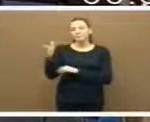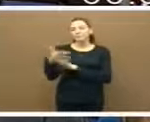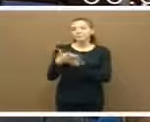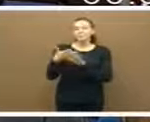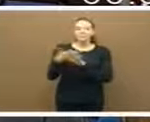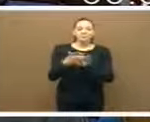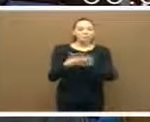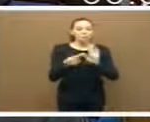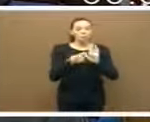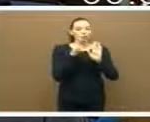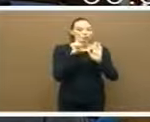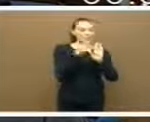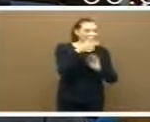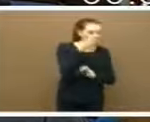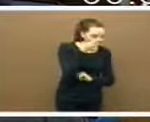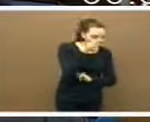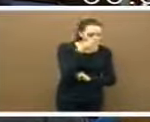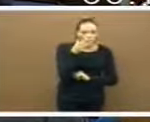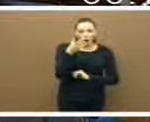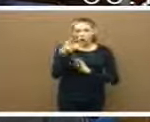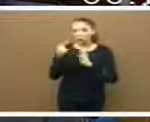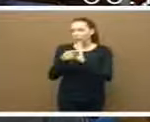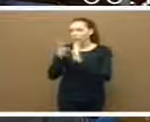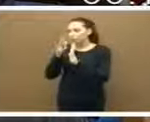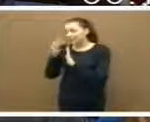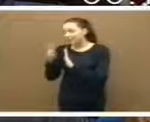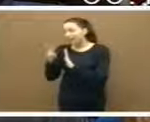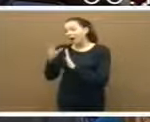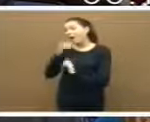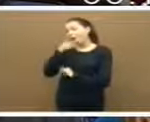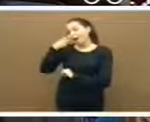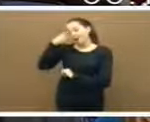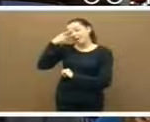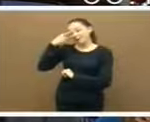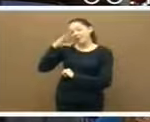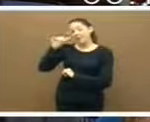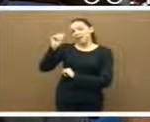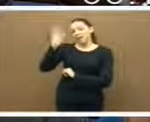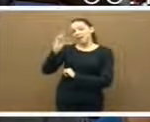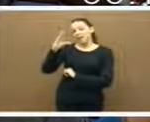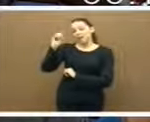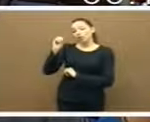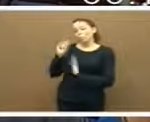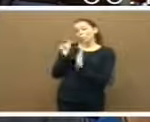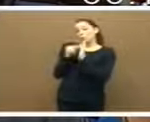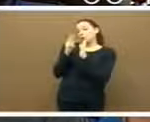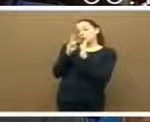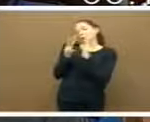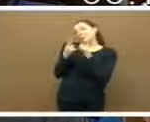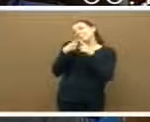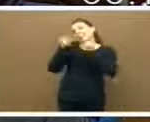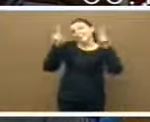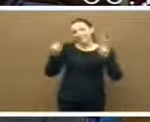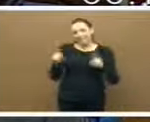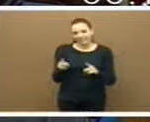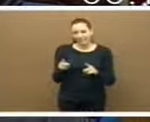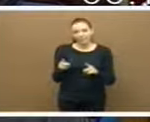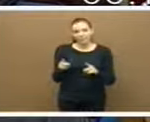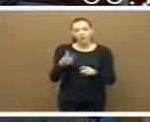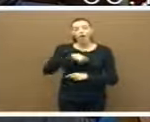punto de vista físico, y ahora espero que el señor Casco lo haga desde otro punto de vista que no sabemos cuál será. Yo ya doy ya,